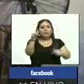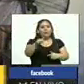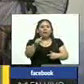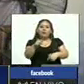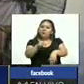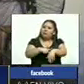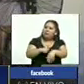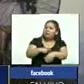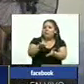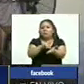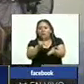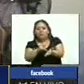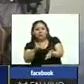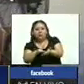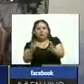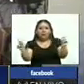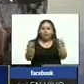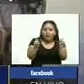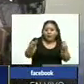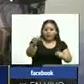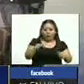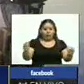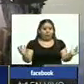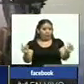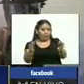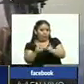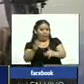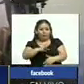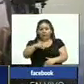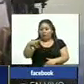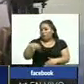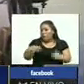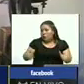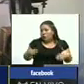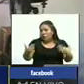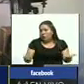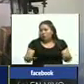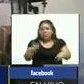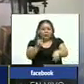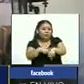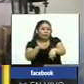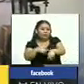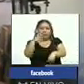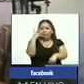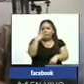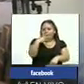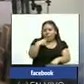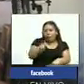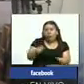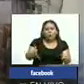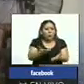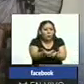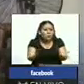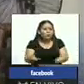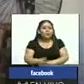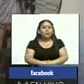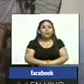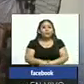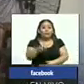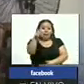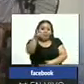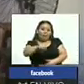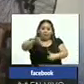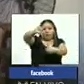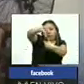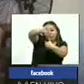estos días tan bonitos de fiesta, a reunirnos con toda la familia y pasando pues momentos muy bonitos y agradables con todos. El